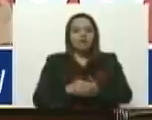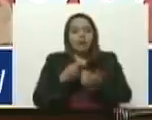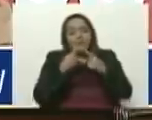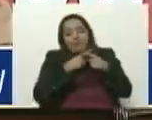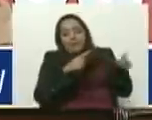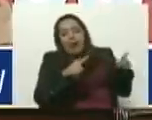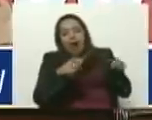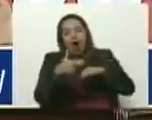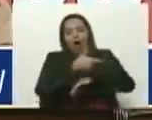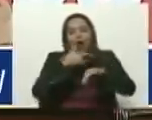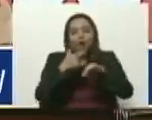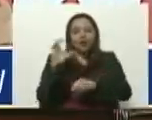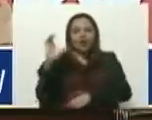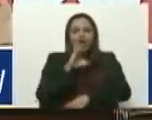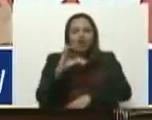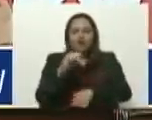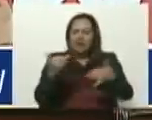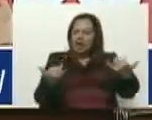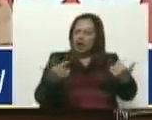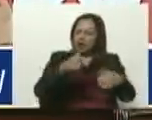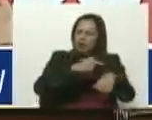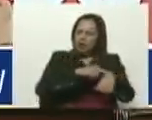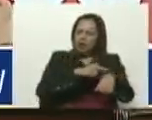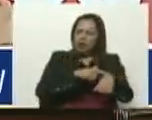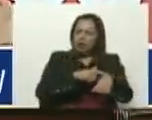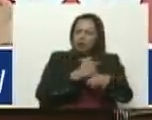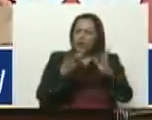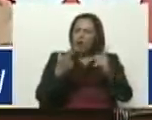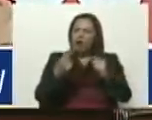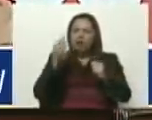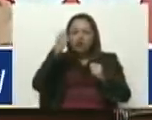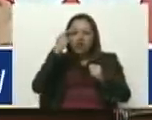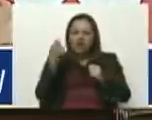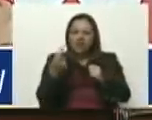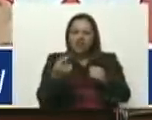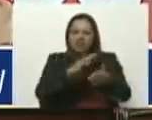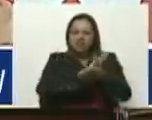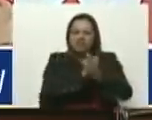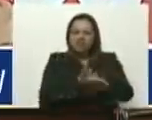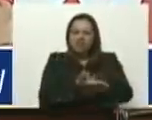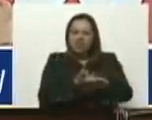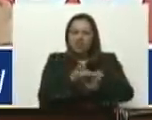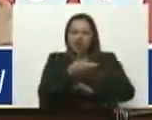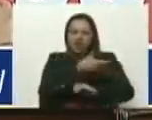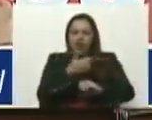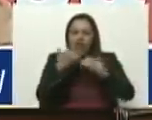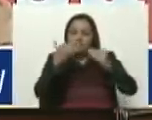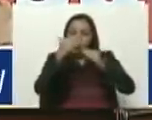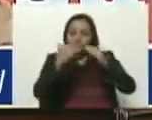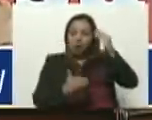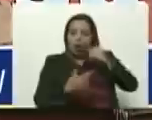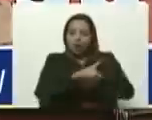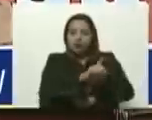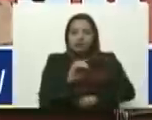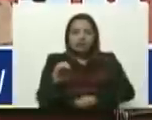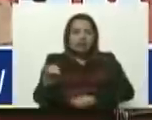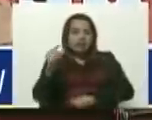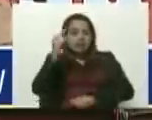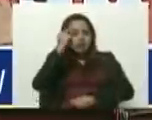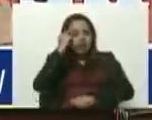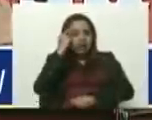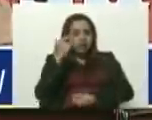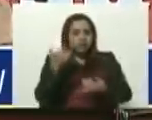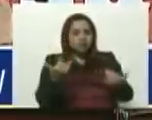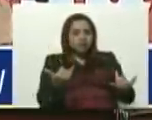colombia que hoy le quedan cuántos días le queda muy abajo decía en este señor ya